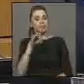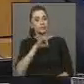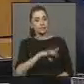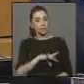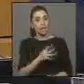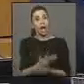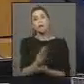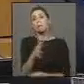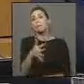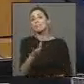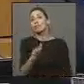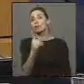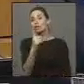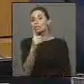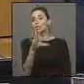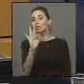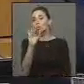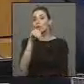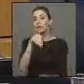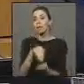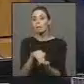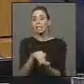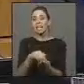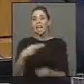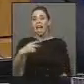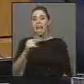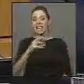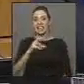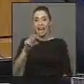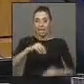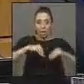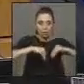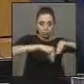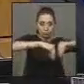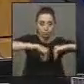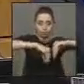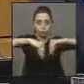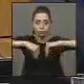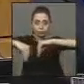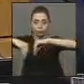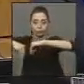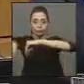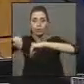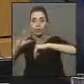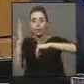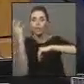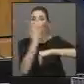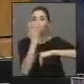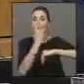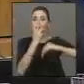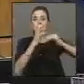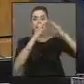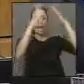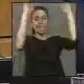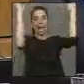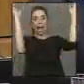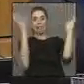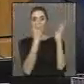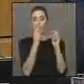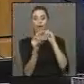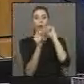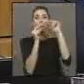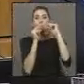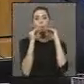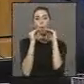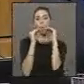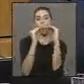existen alrededor de 150.000 hectáreas cultivadas con agricultura de frutales mayores, de